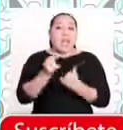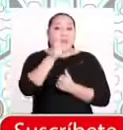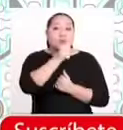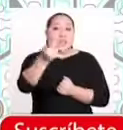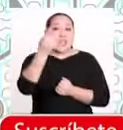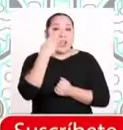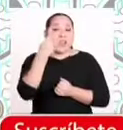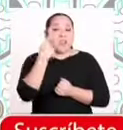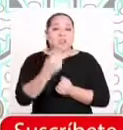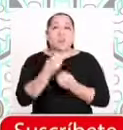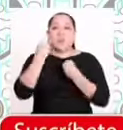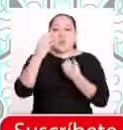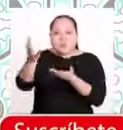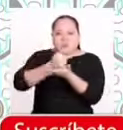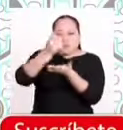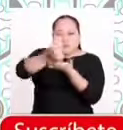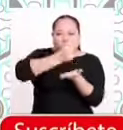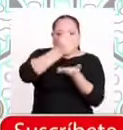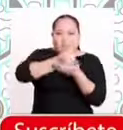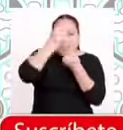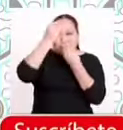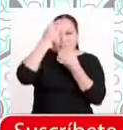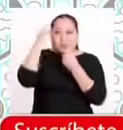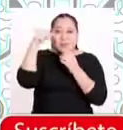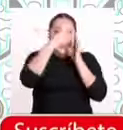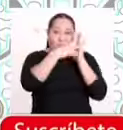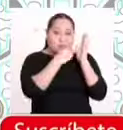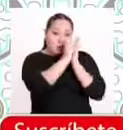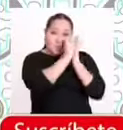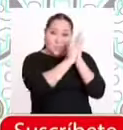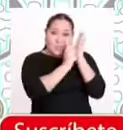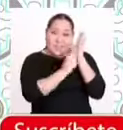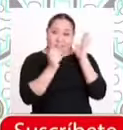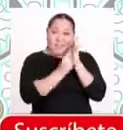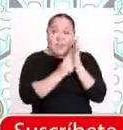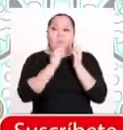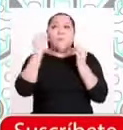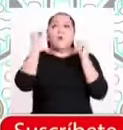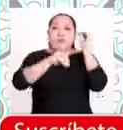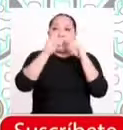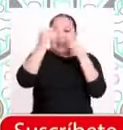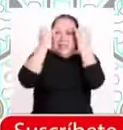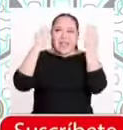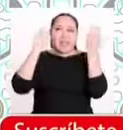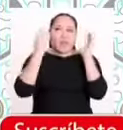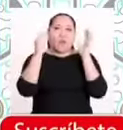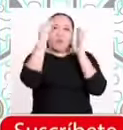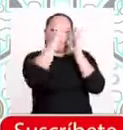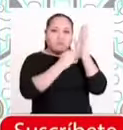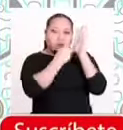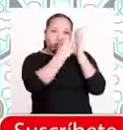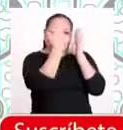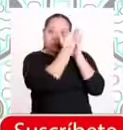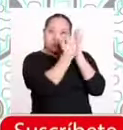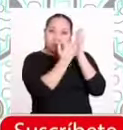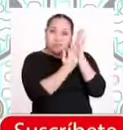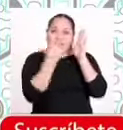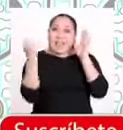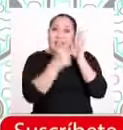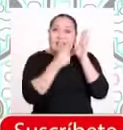conocido cómo pueden recoger información de un texto, elaborar criterios de comparación y organizarla en un cuadro. De tal manera